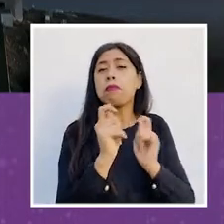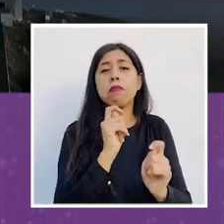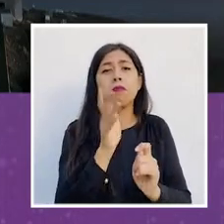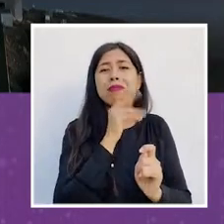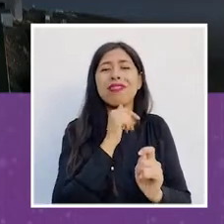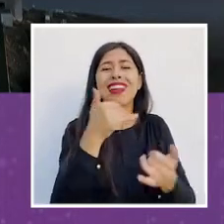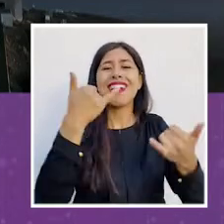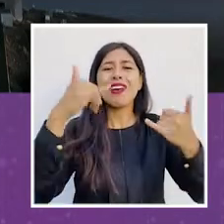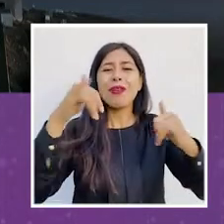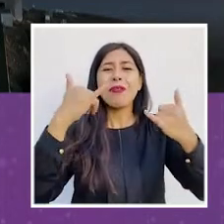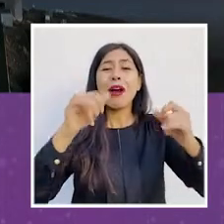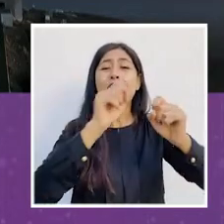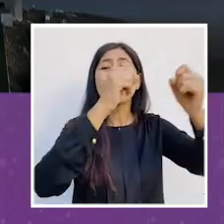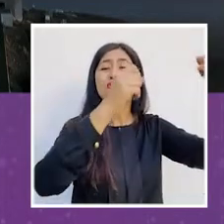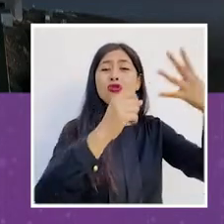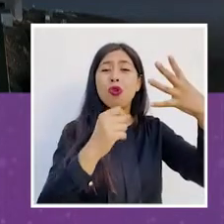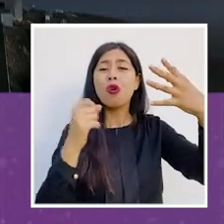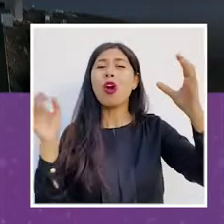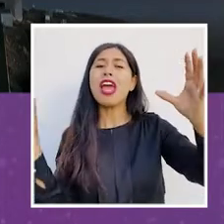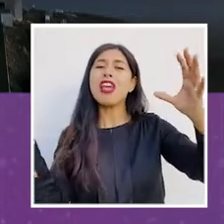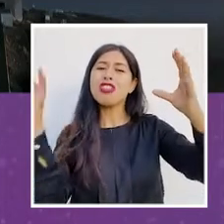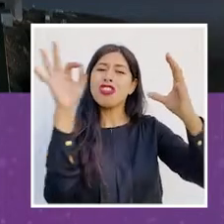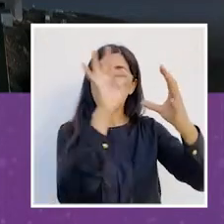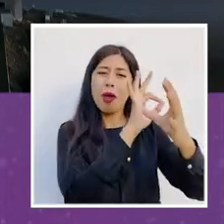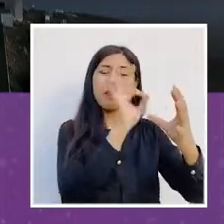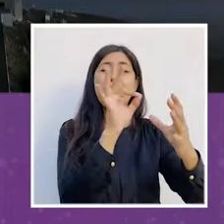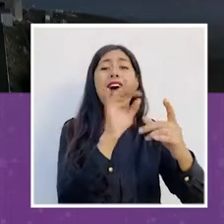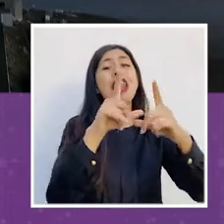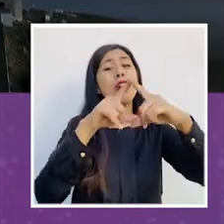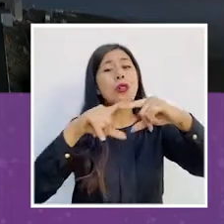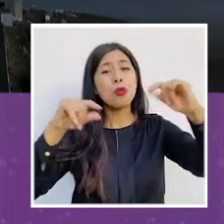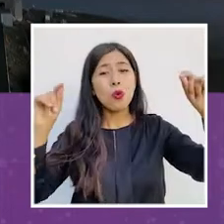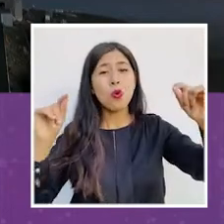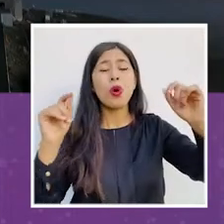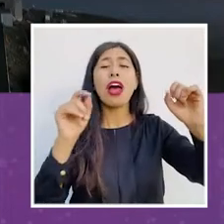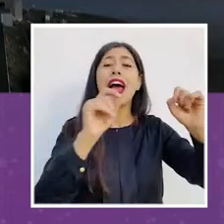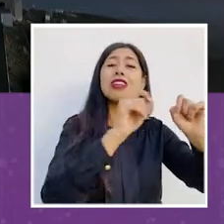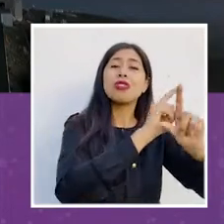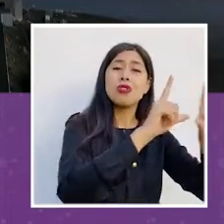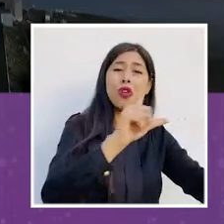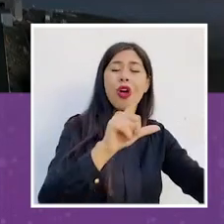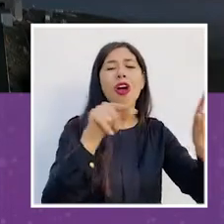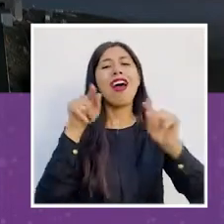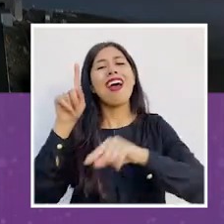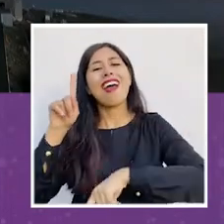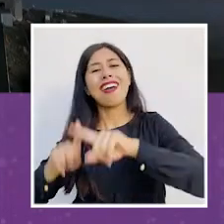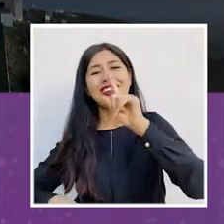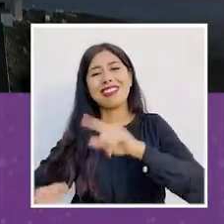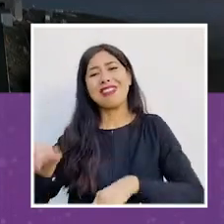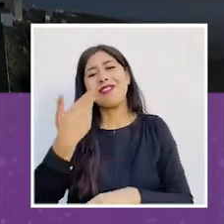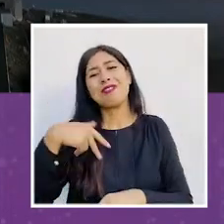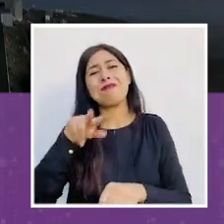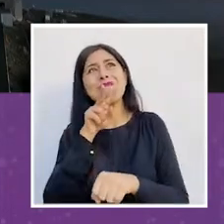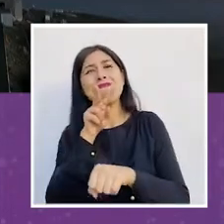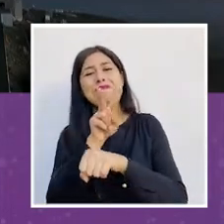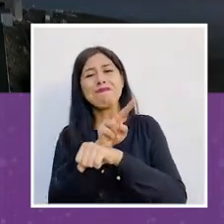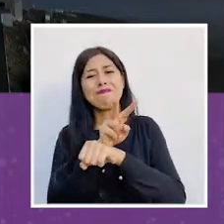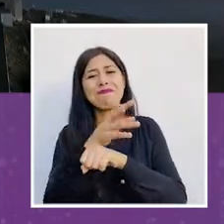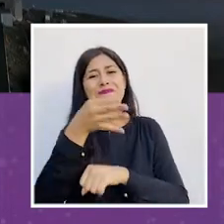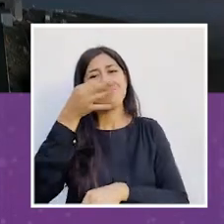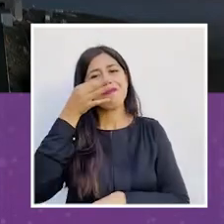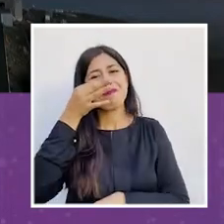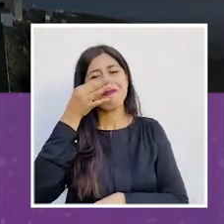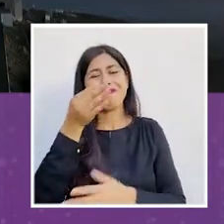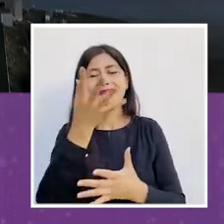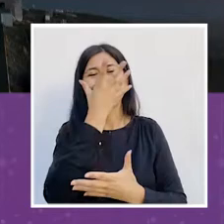inofensivo juego de luces y de sombras entre la Luna, el Sol y nosotros los terrícolas